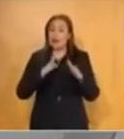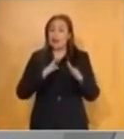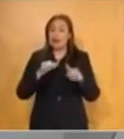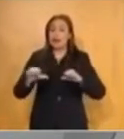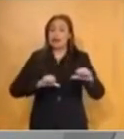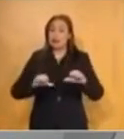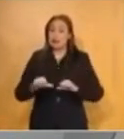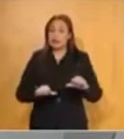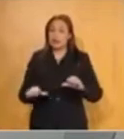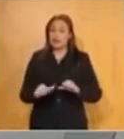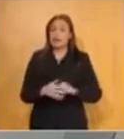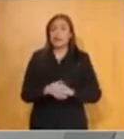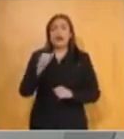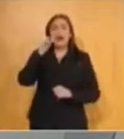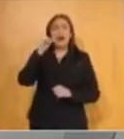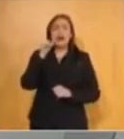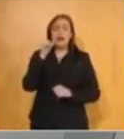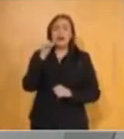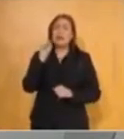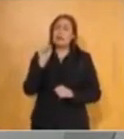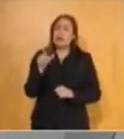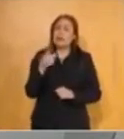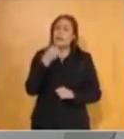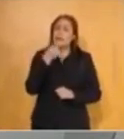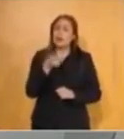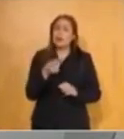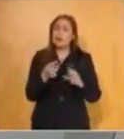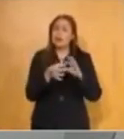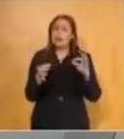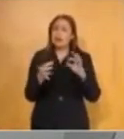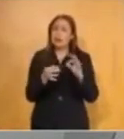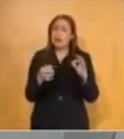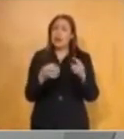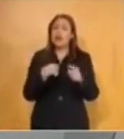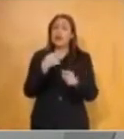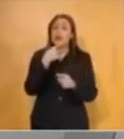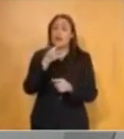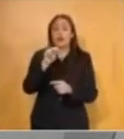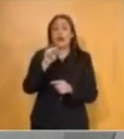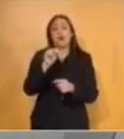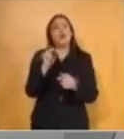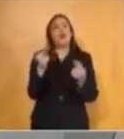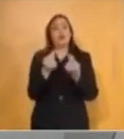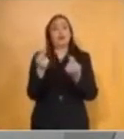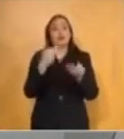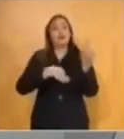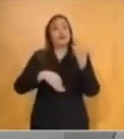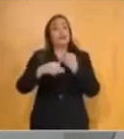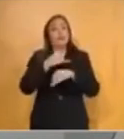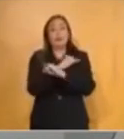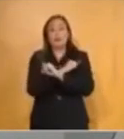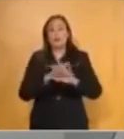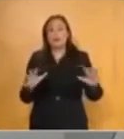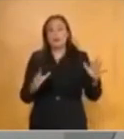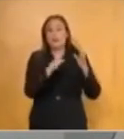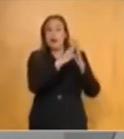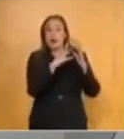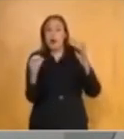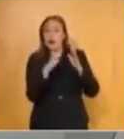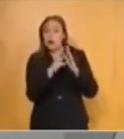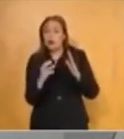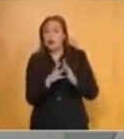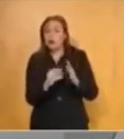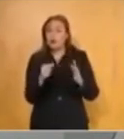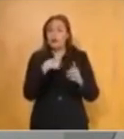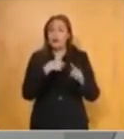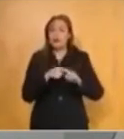evidencias. El día de ayer lo mencioné también, les dije que no era necesario copiar toda la información que yo estoy poniendo en las